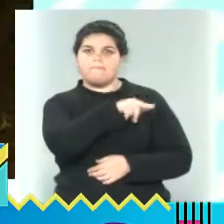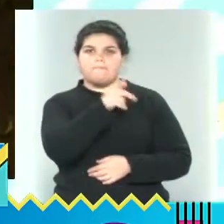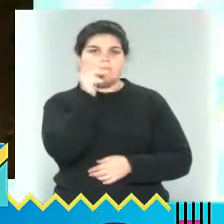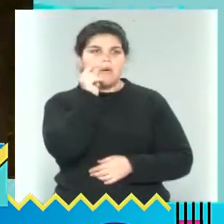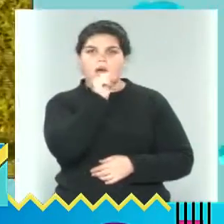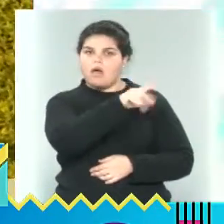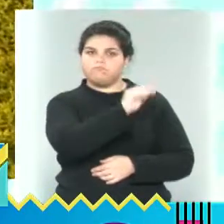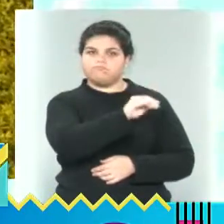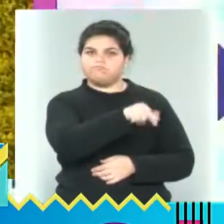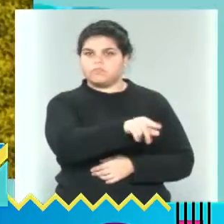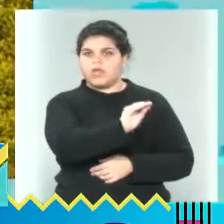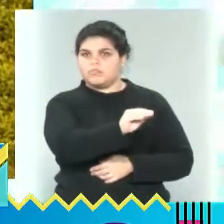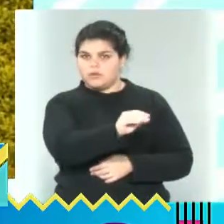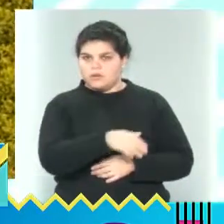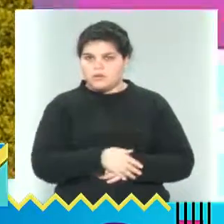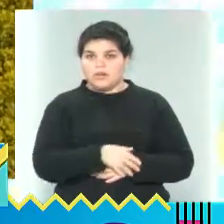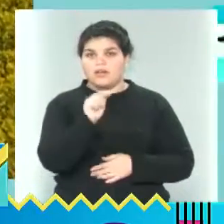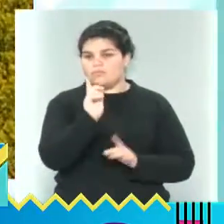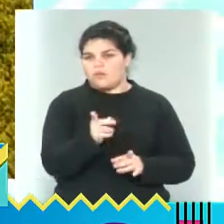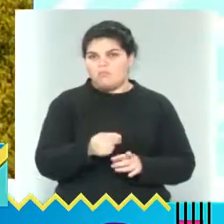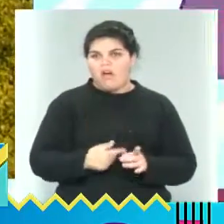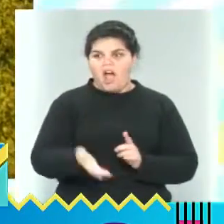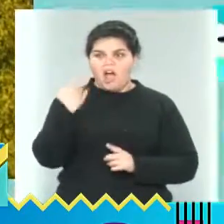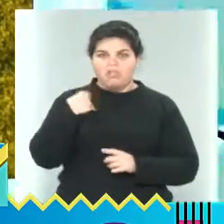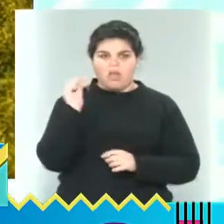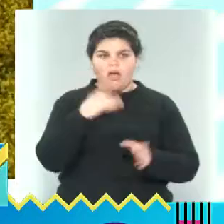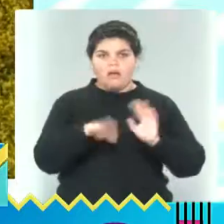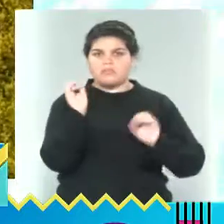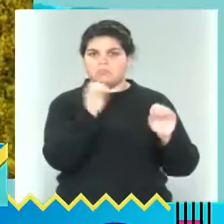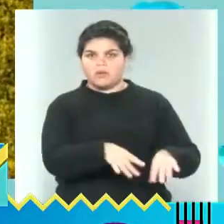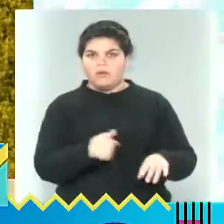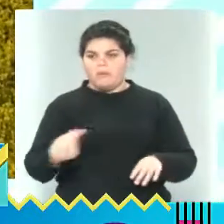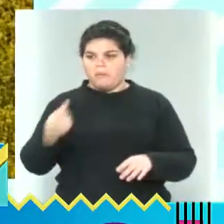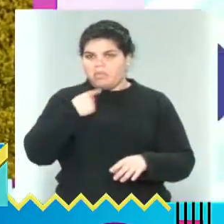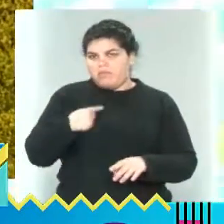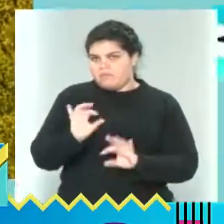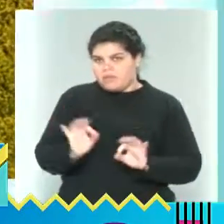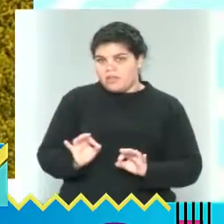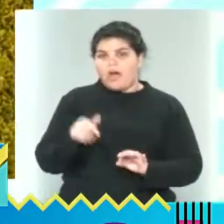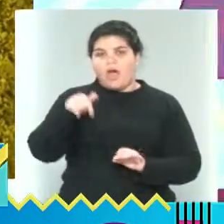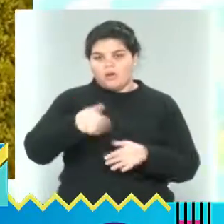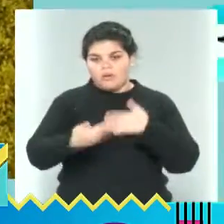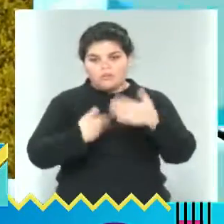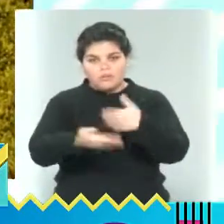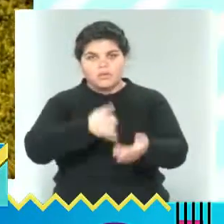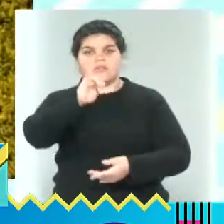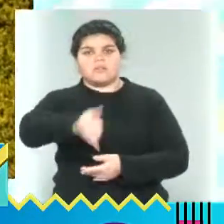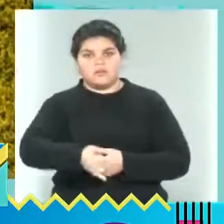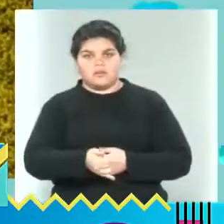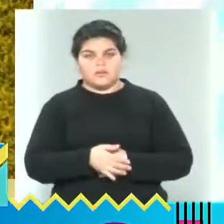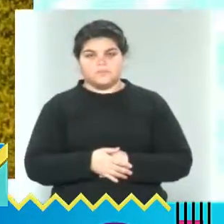que antes hacíamos y que nadie nos cuestionaba. Entonces sí, realmente hay todo un camino, pero